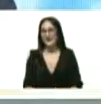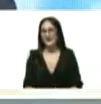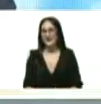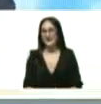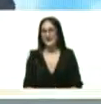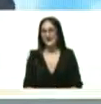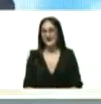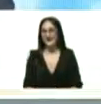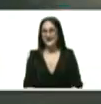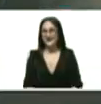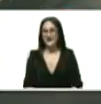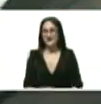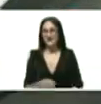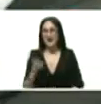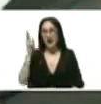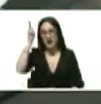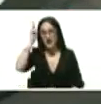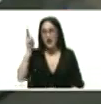Y es verdad, dice Roque.